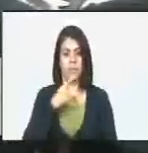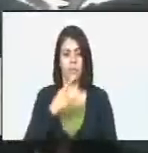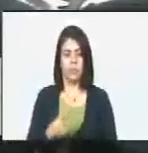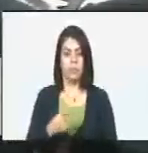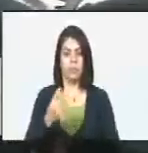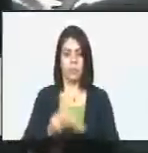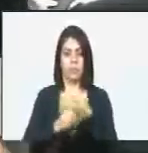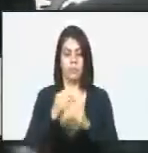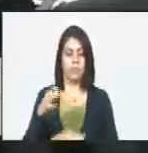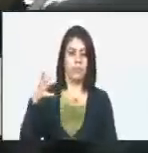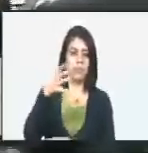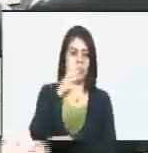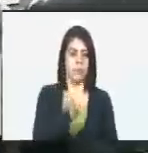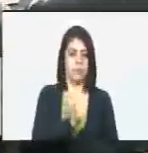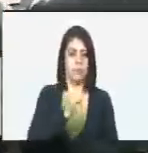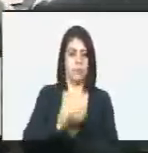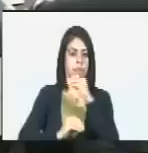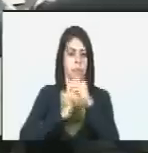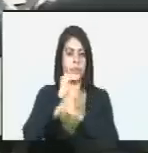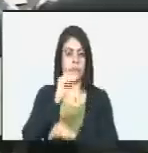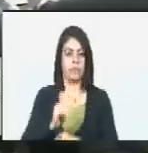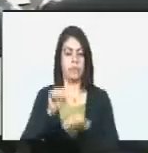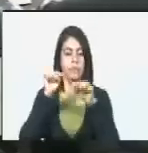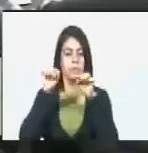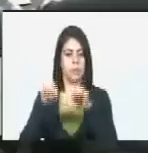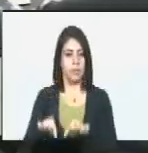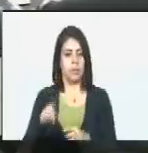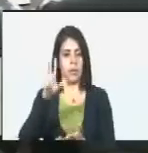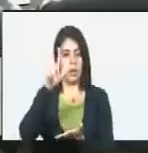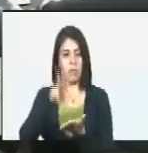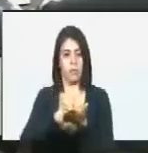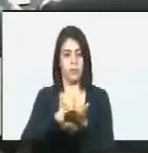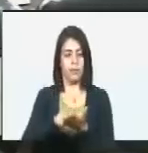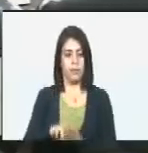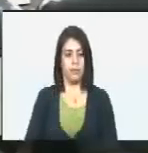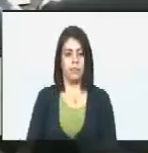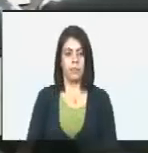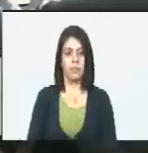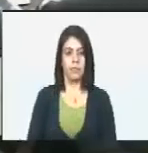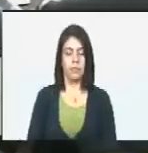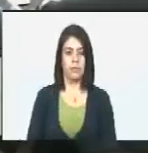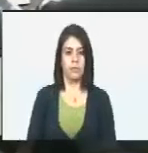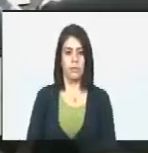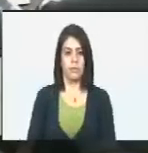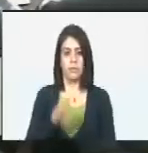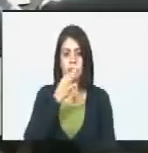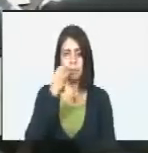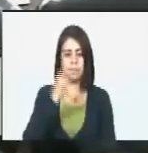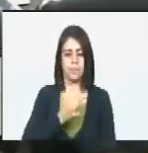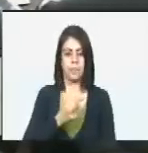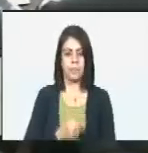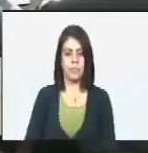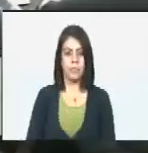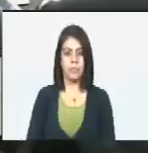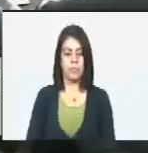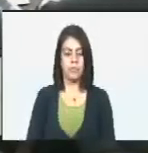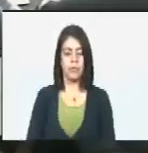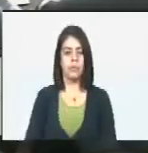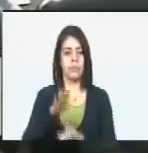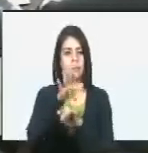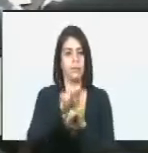alcance de lo que estábamos aprobando. De verdad que su ternura y su